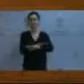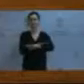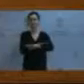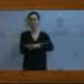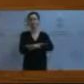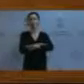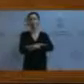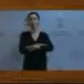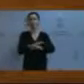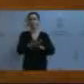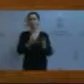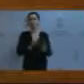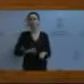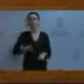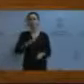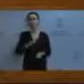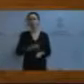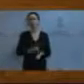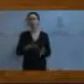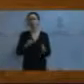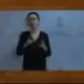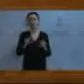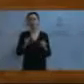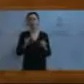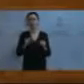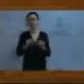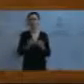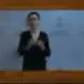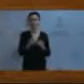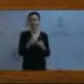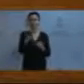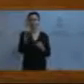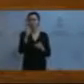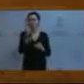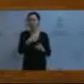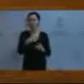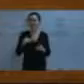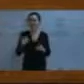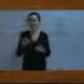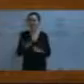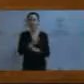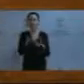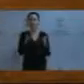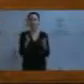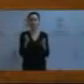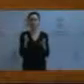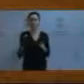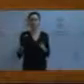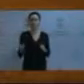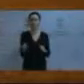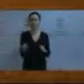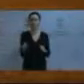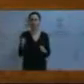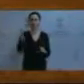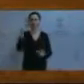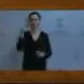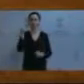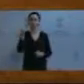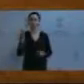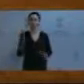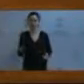en sus últimos días, en el estertor, y que solo trata de perpetuarse en el poder. Esa es la situación.